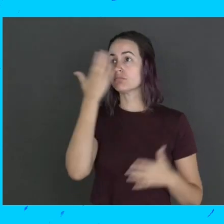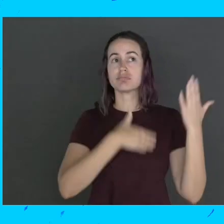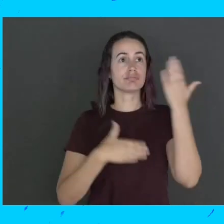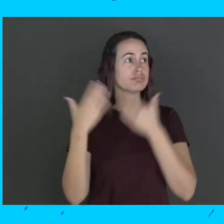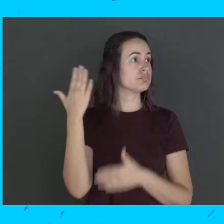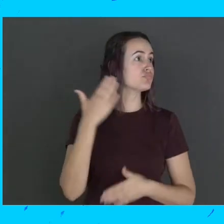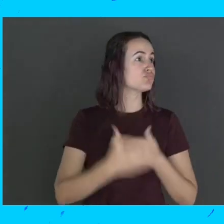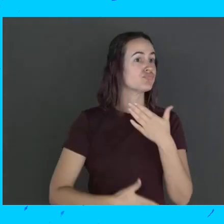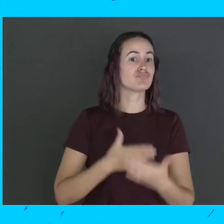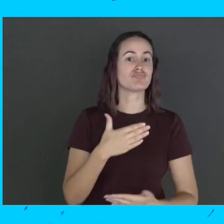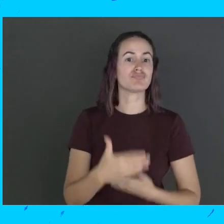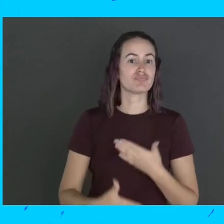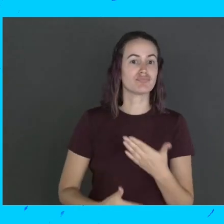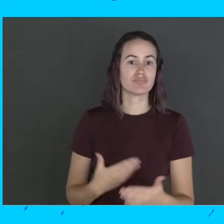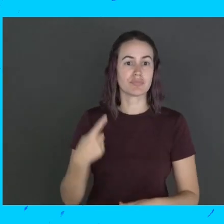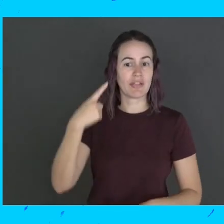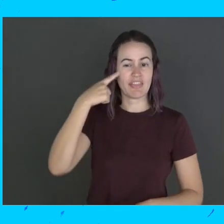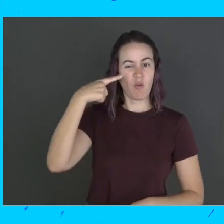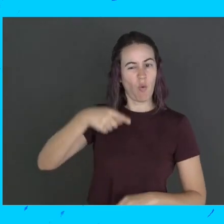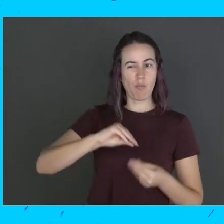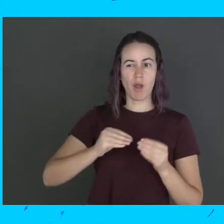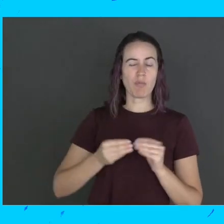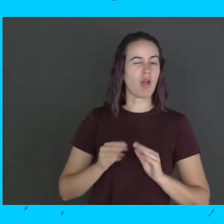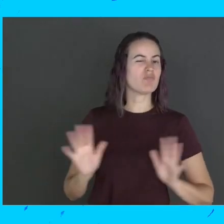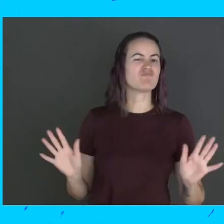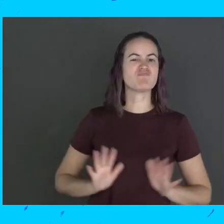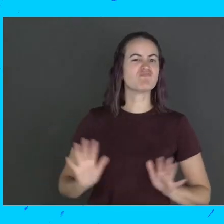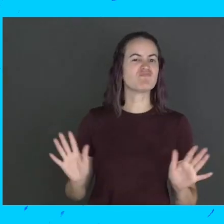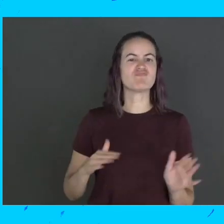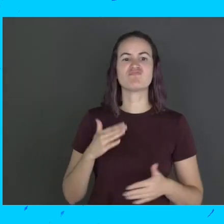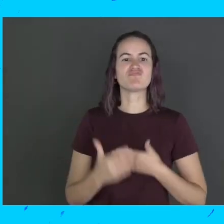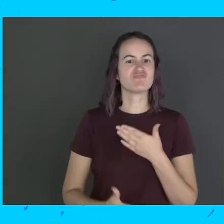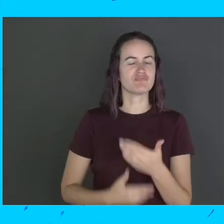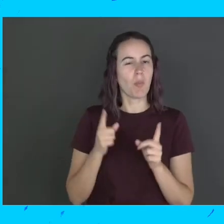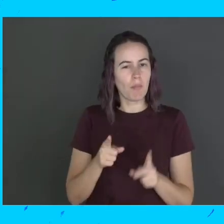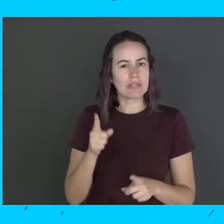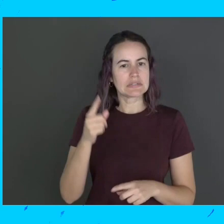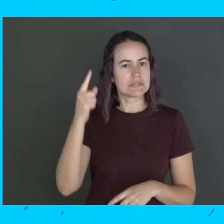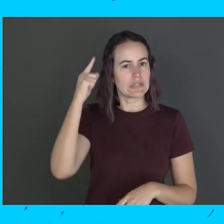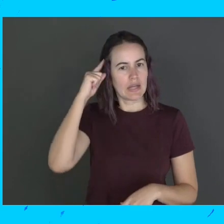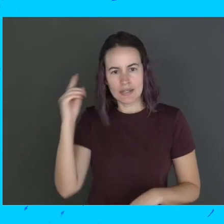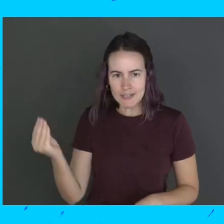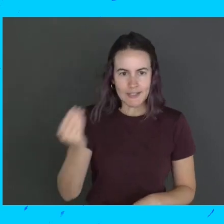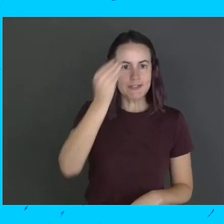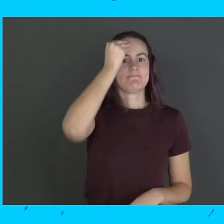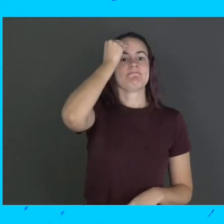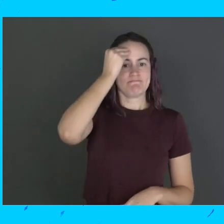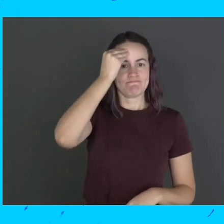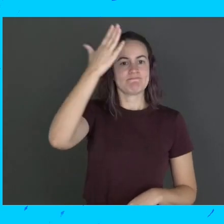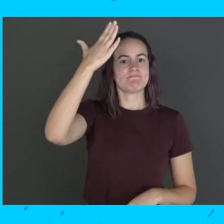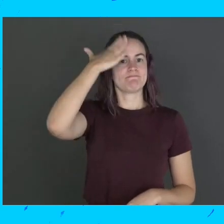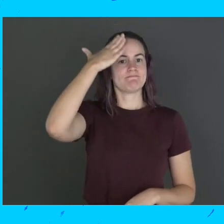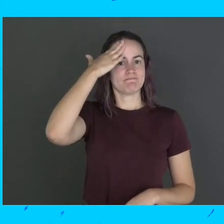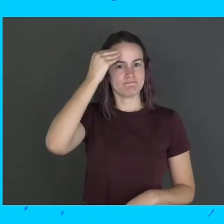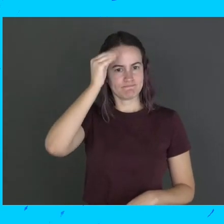cantamos el año pasado y el año anterior. Nosotros no estamos cansados.